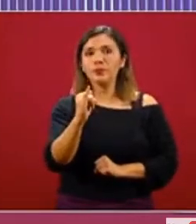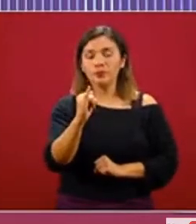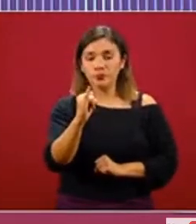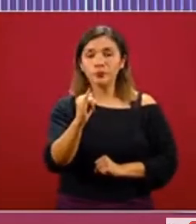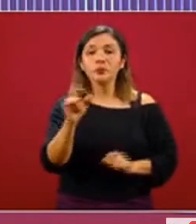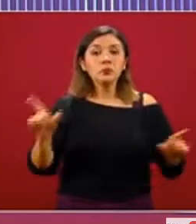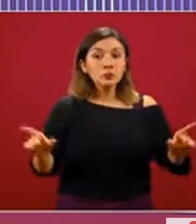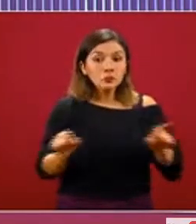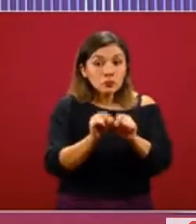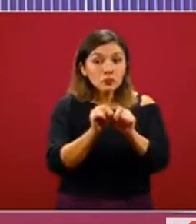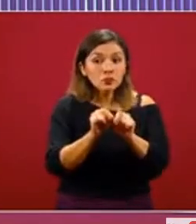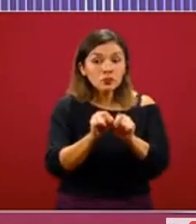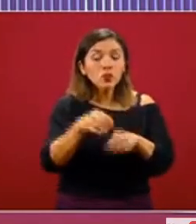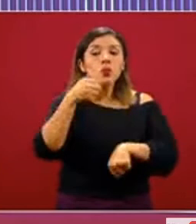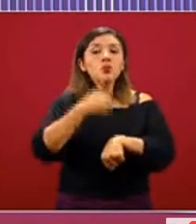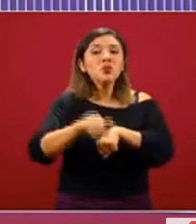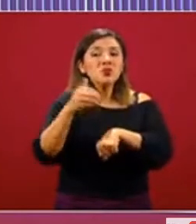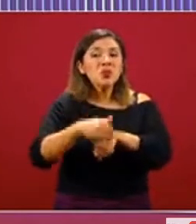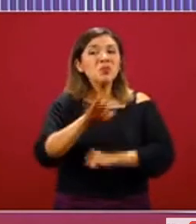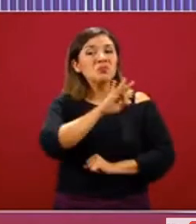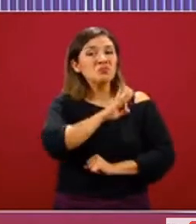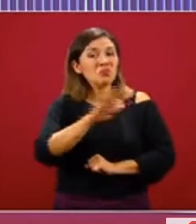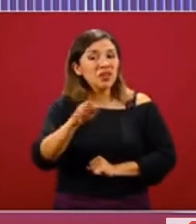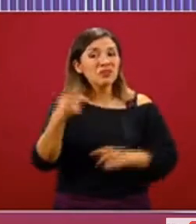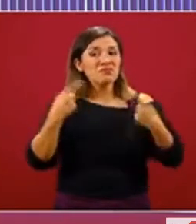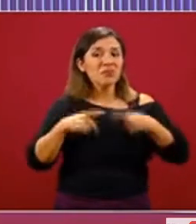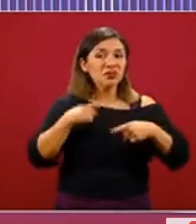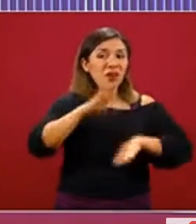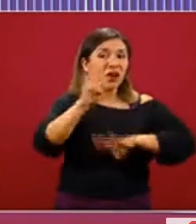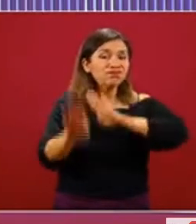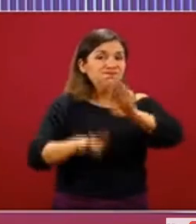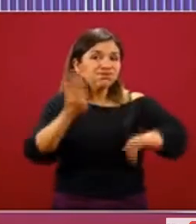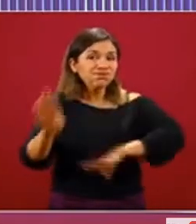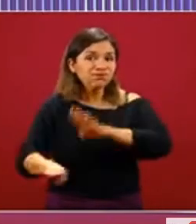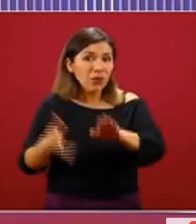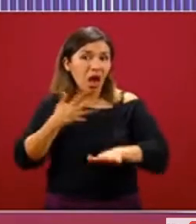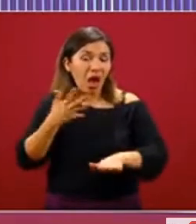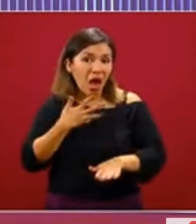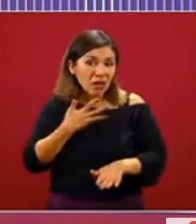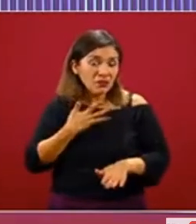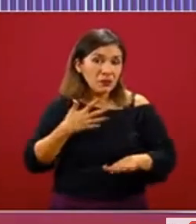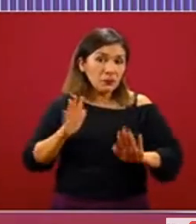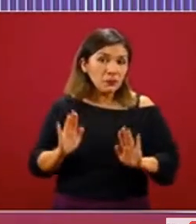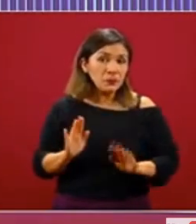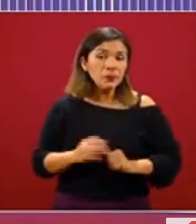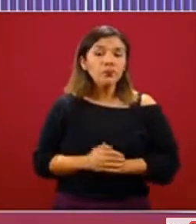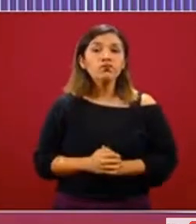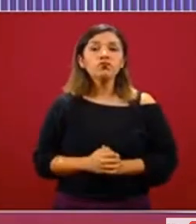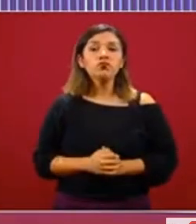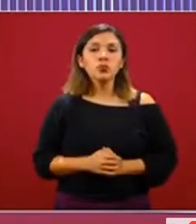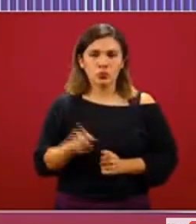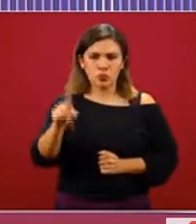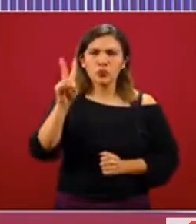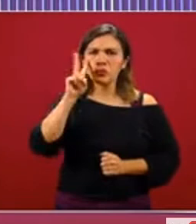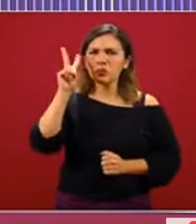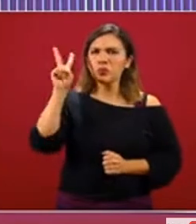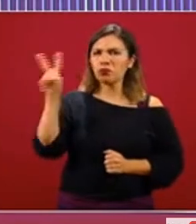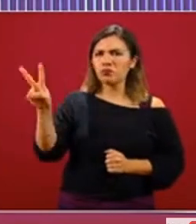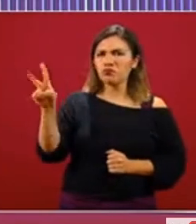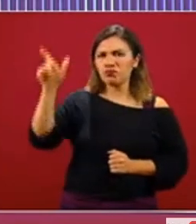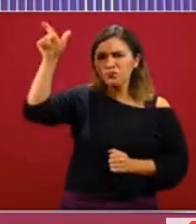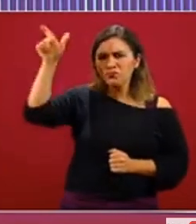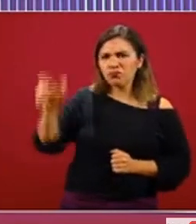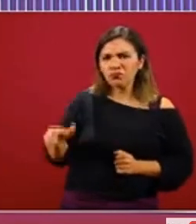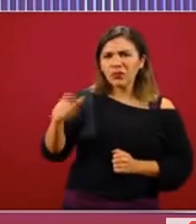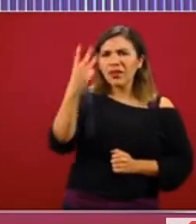resumen, el número posible de muertes que pueden registrarse. Vean ustedes que aquí